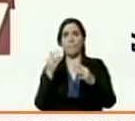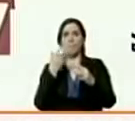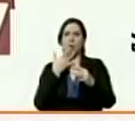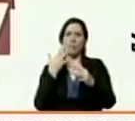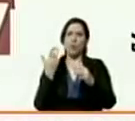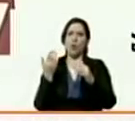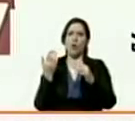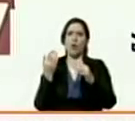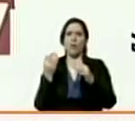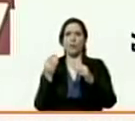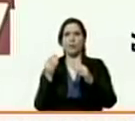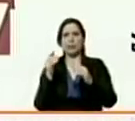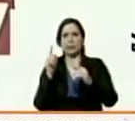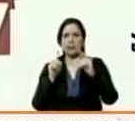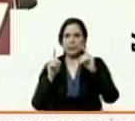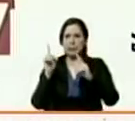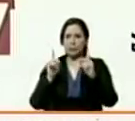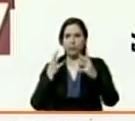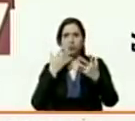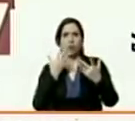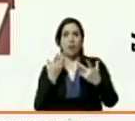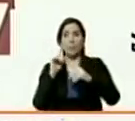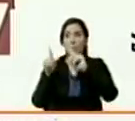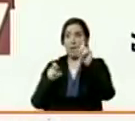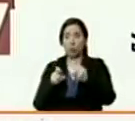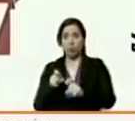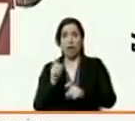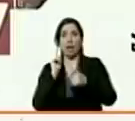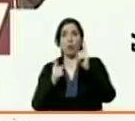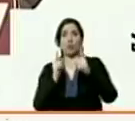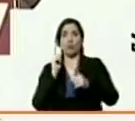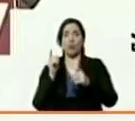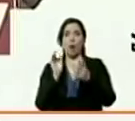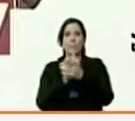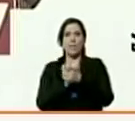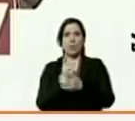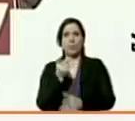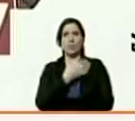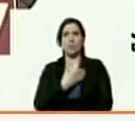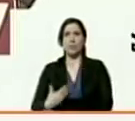Y puedes preguntar a alguno de los compañeros vicepresidentes, yo leo